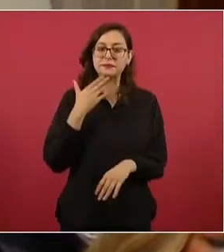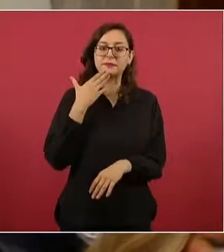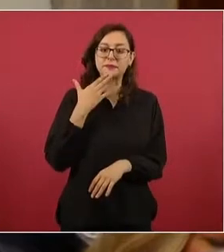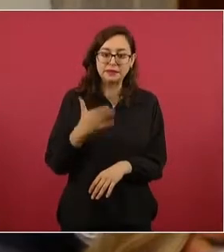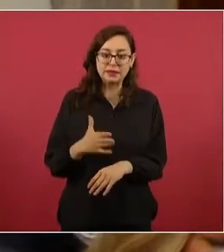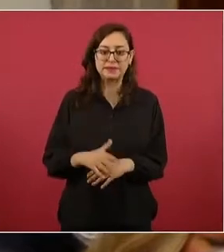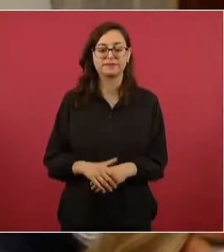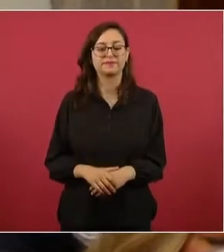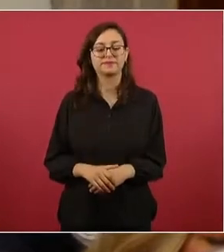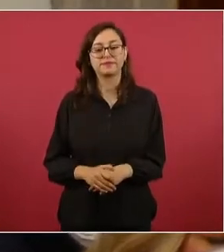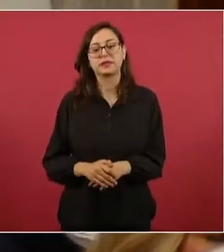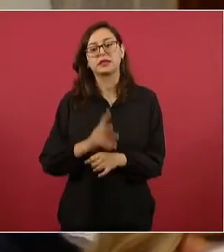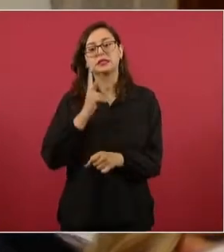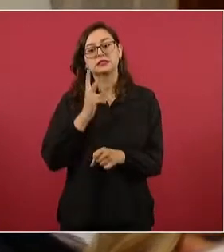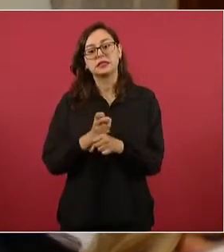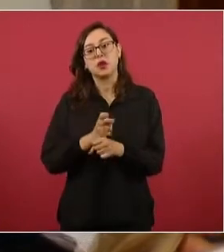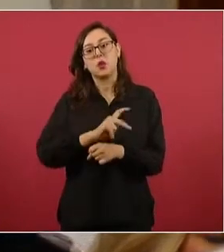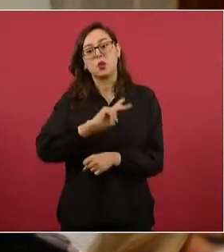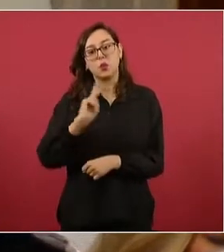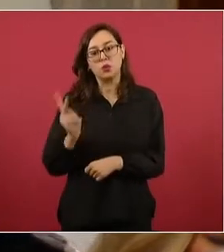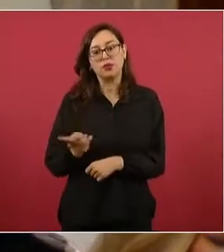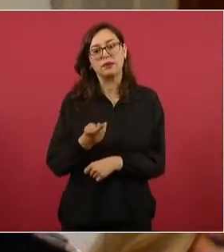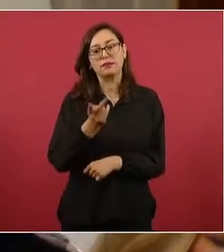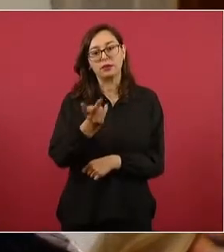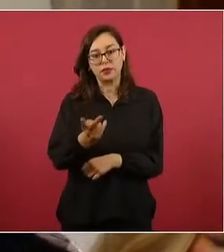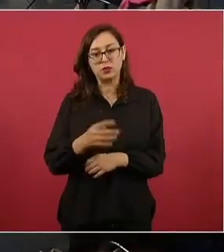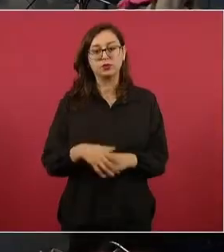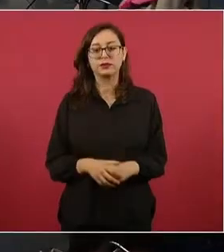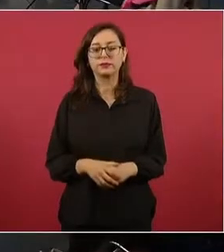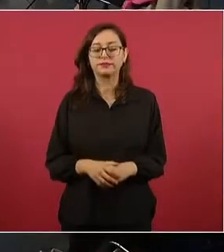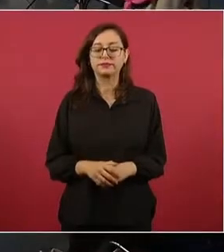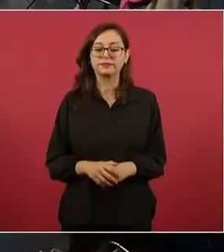que se inauguró la primera parte